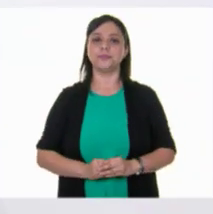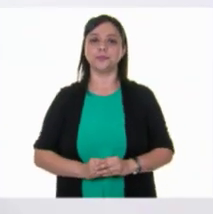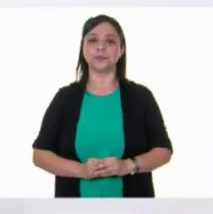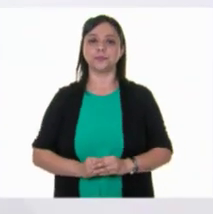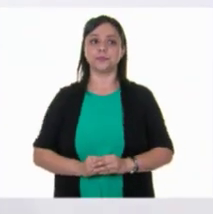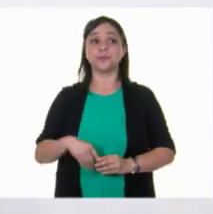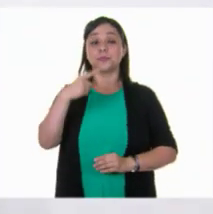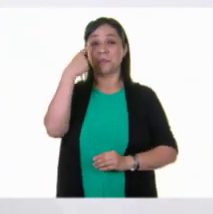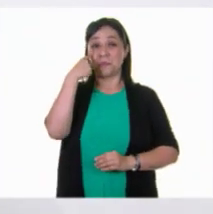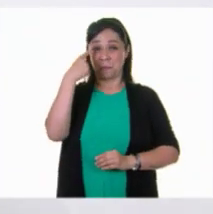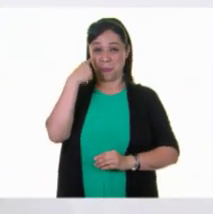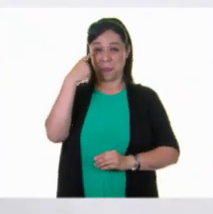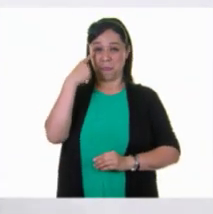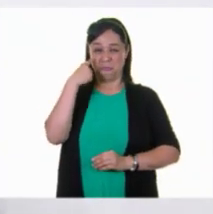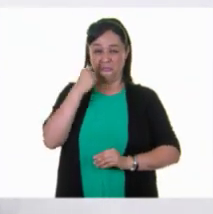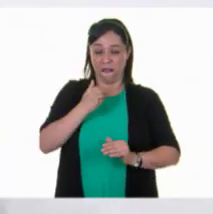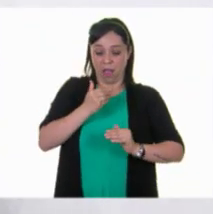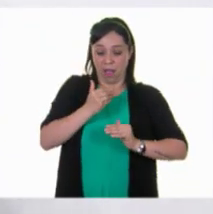o cambios